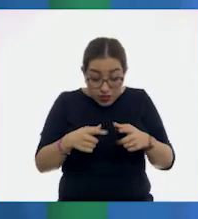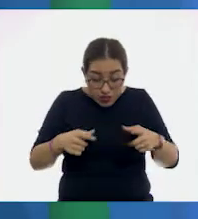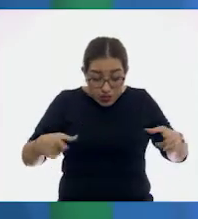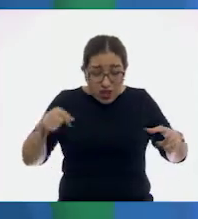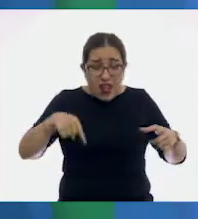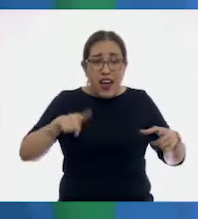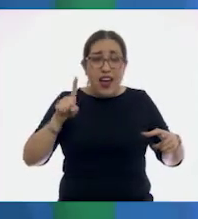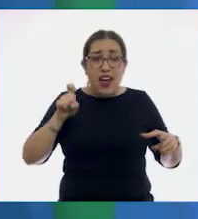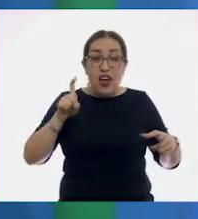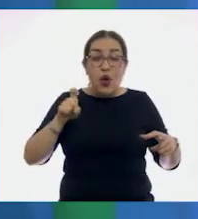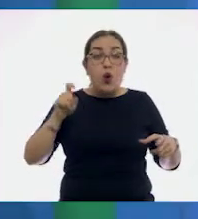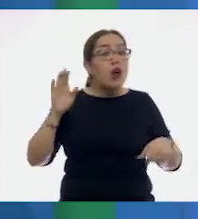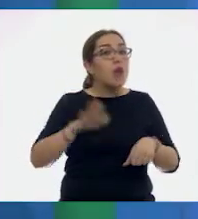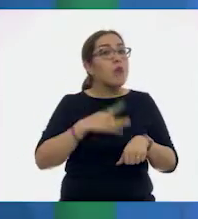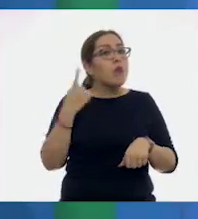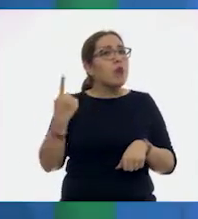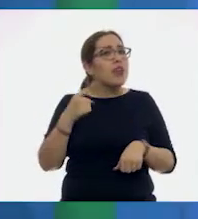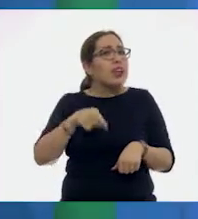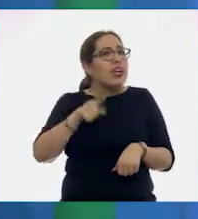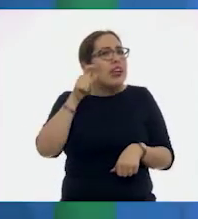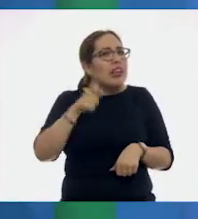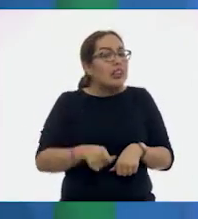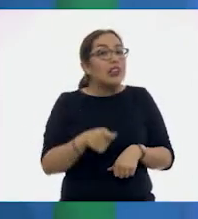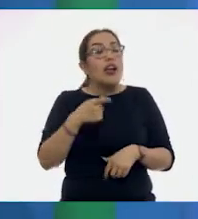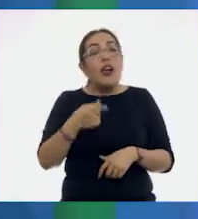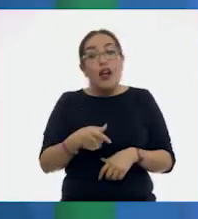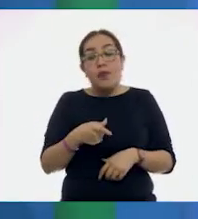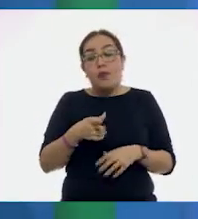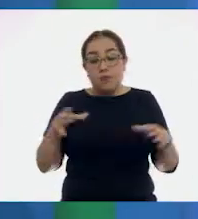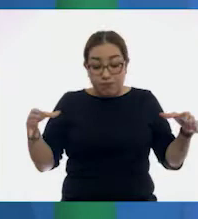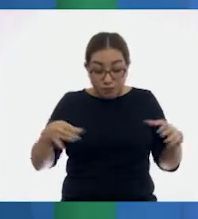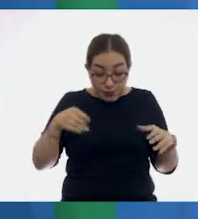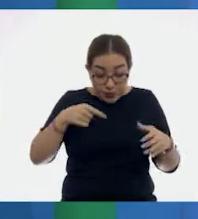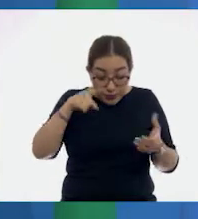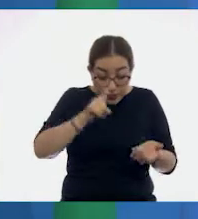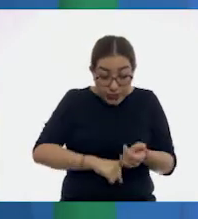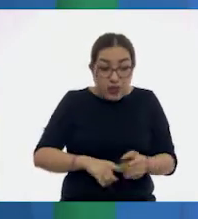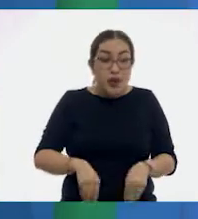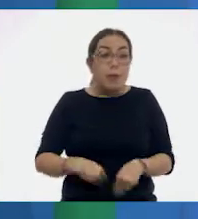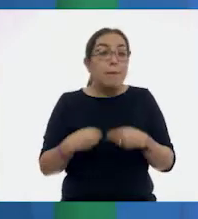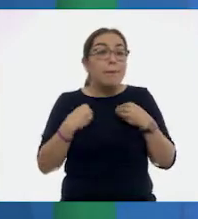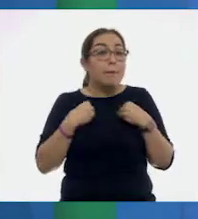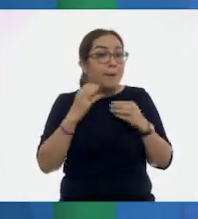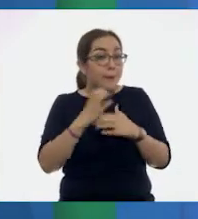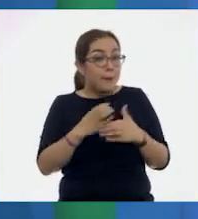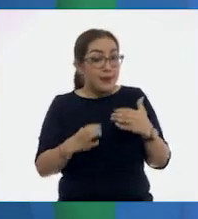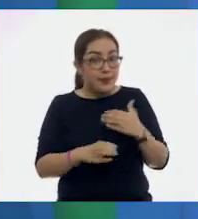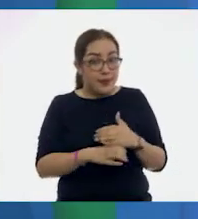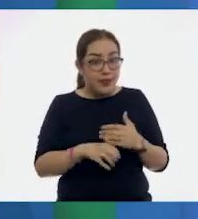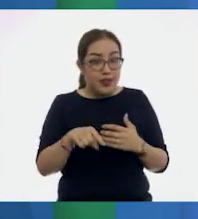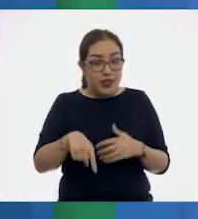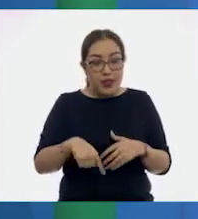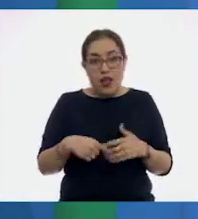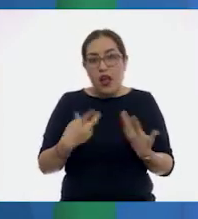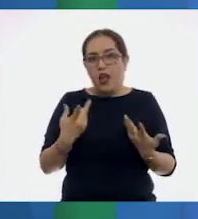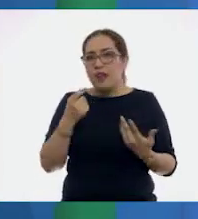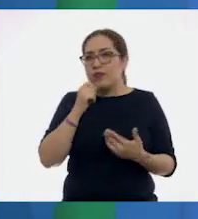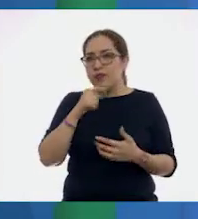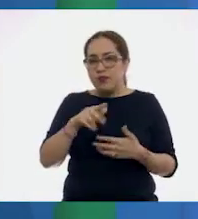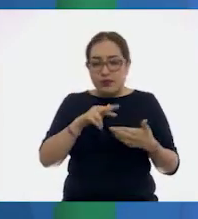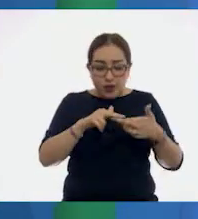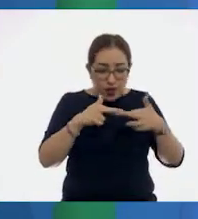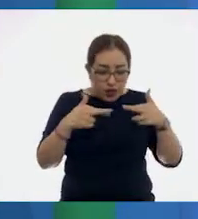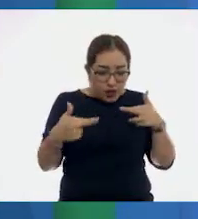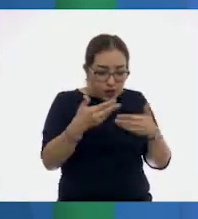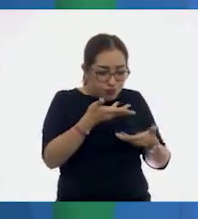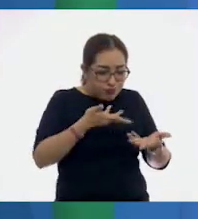un ecosistema porque recordemos que un ecosistema es el conjunto de seres vivos, el medio donde viven y las relaciones que establecen entre